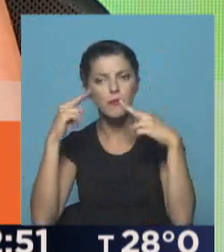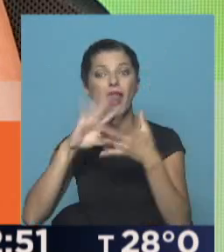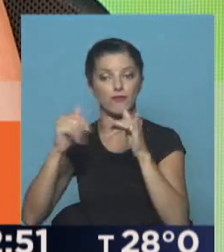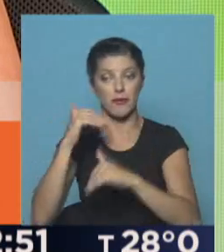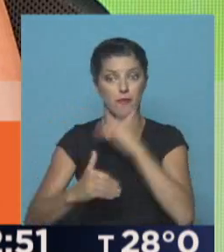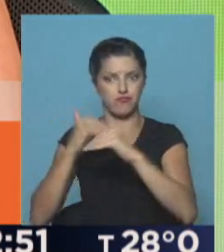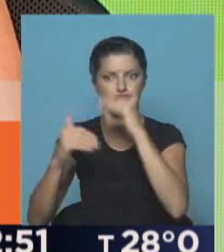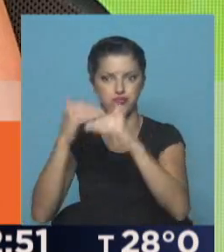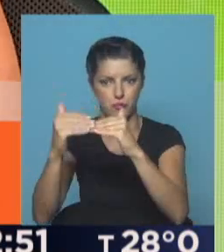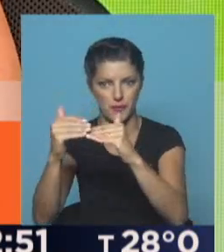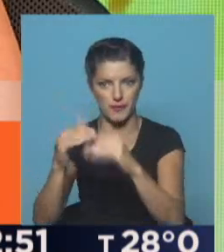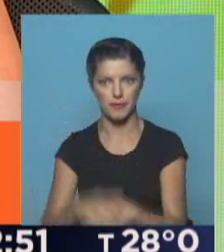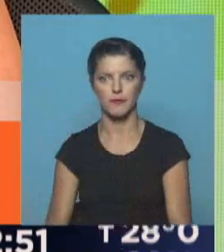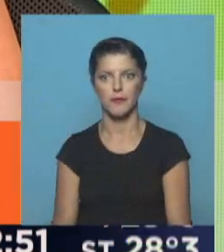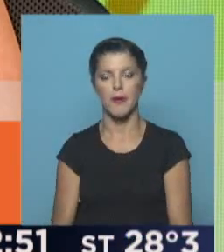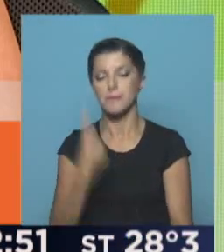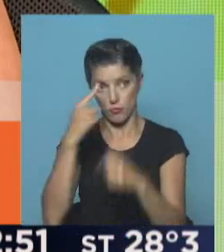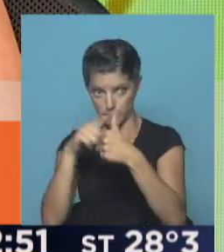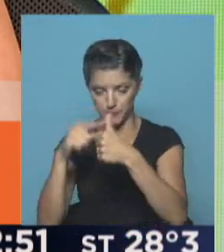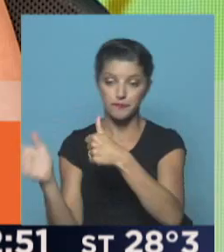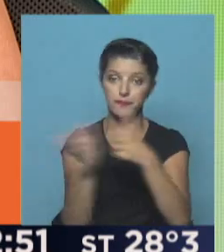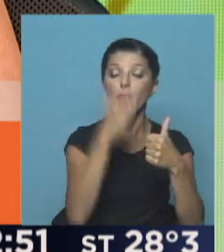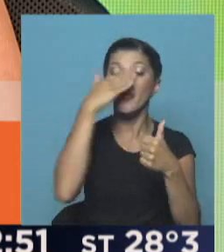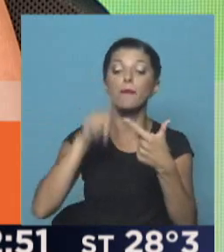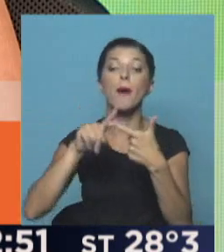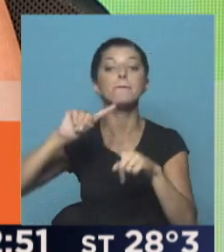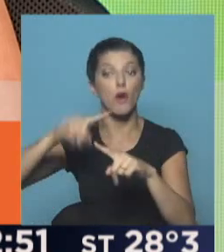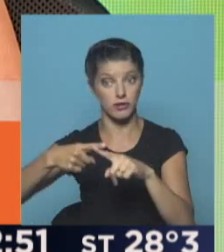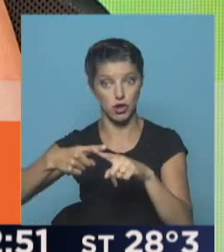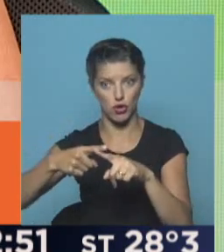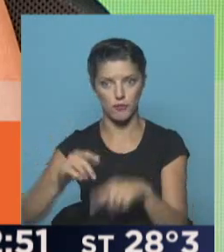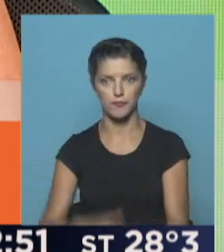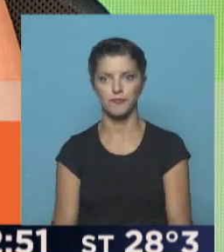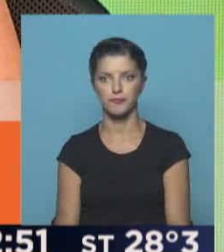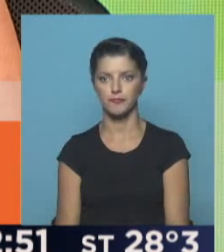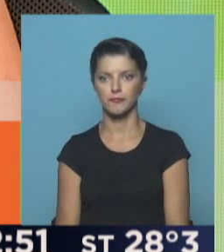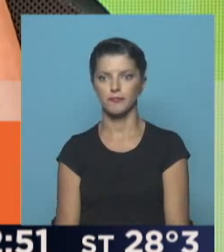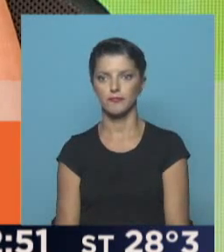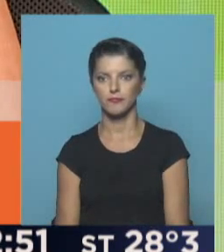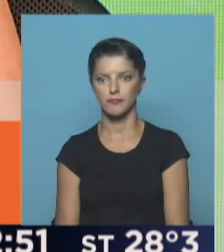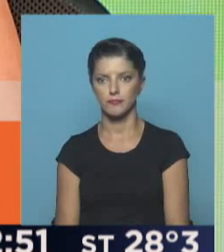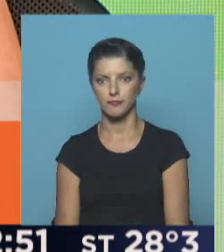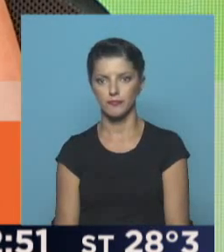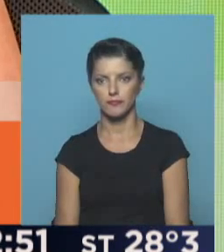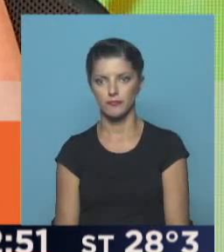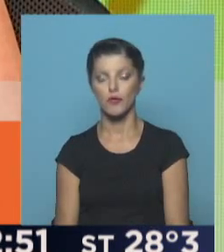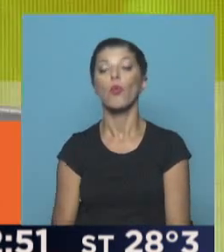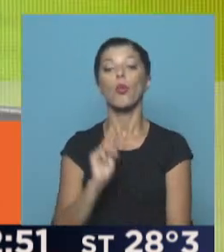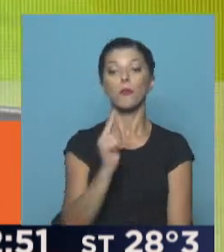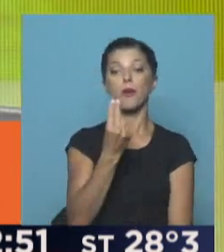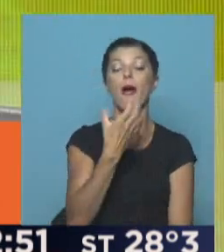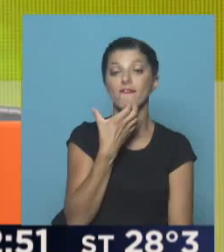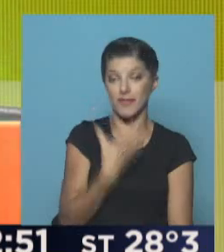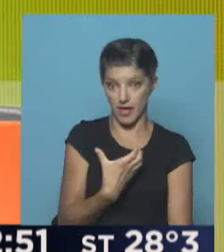Y por un lado, eso por un lado, y por el otro, en lo político, por ejemplo, no hubo mucho impacto con la muerte de Fidel